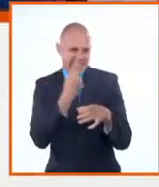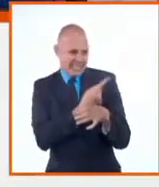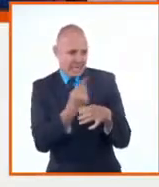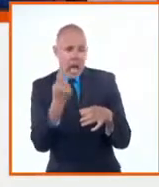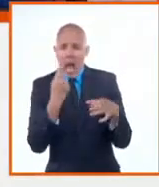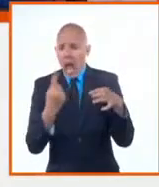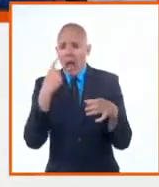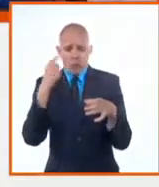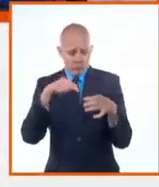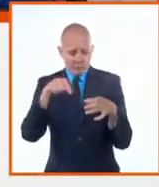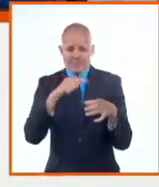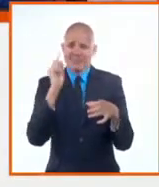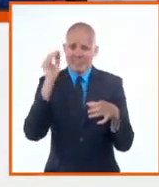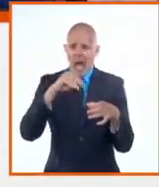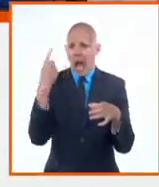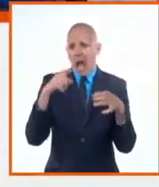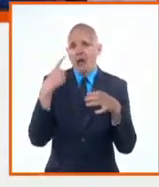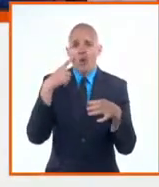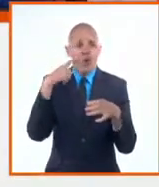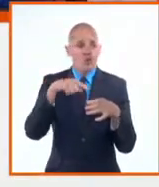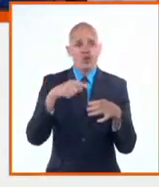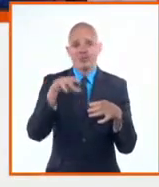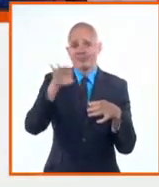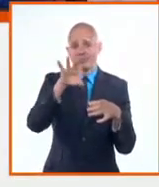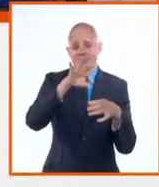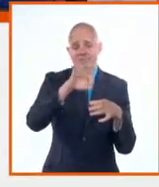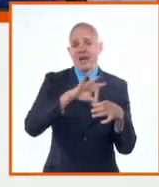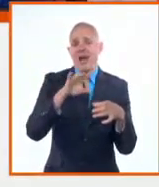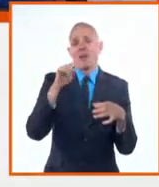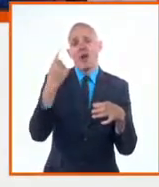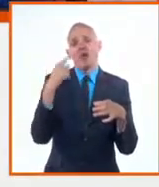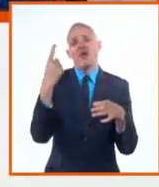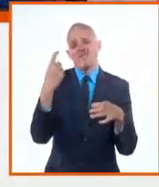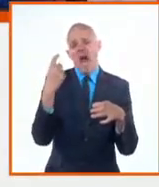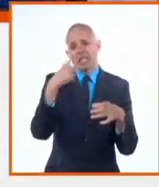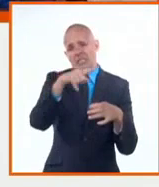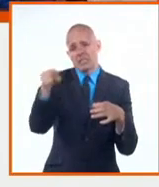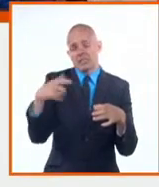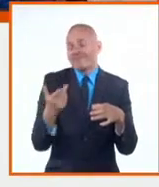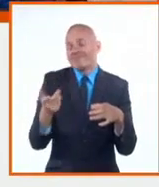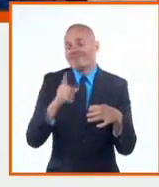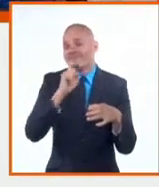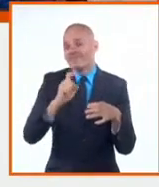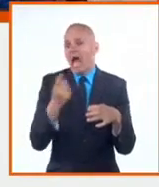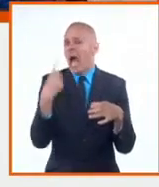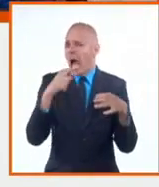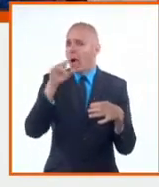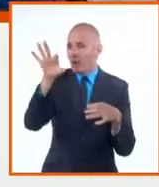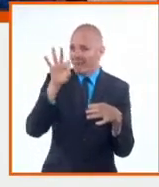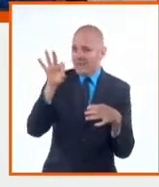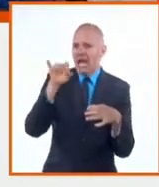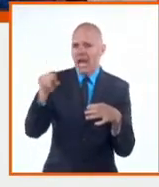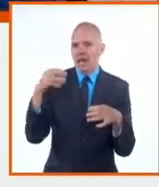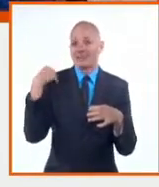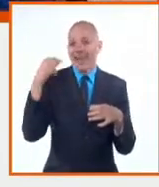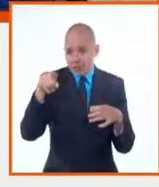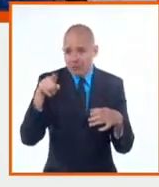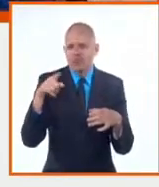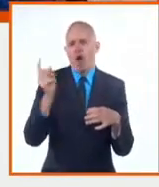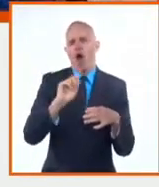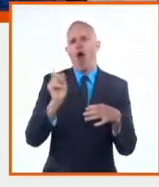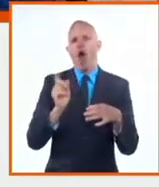uno porque no fueron convocados otros porque tampoco dieron el paso pero bueno en fin logramos convocar un grupo de atletas